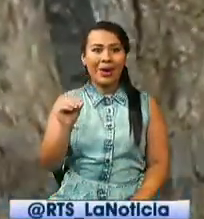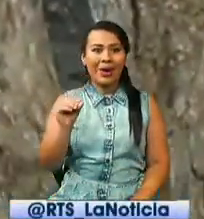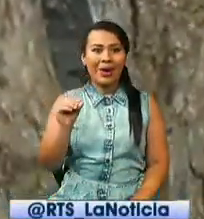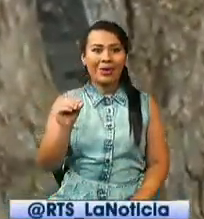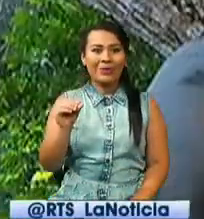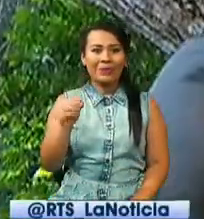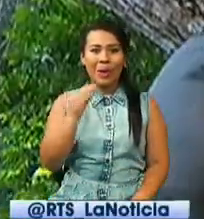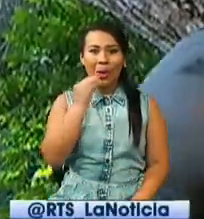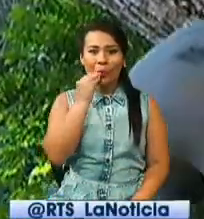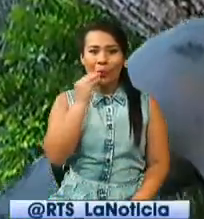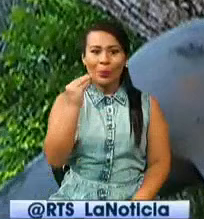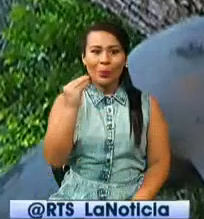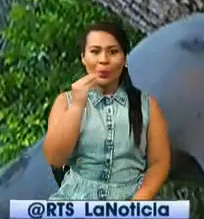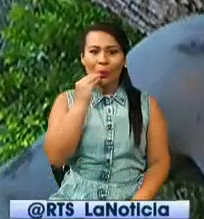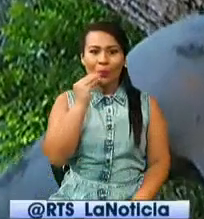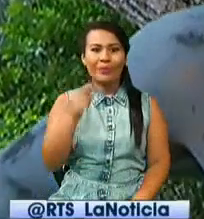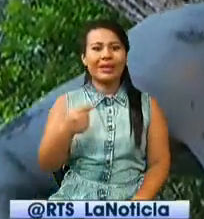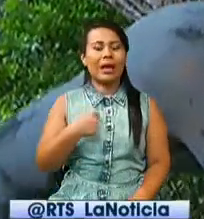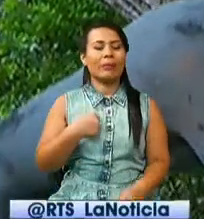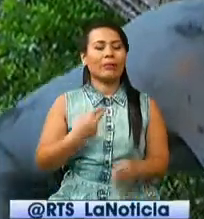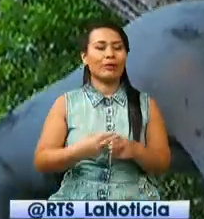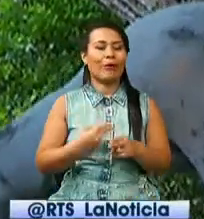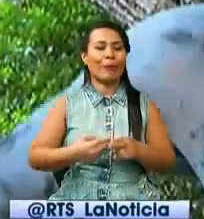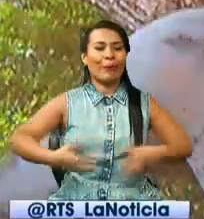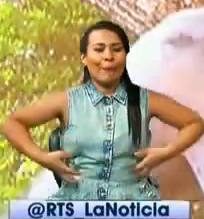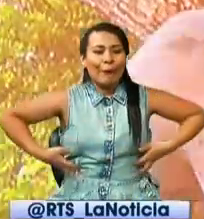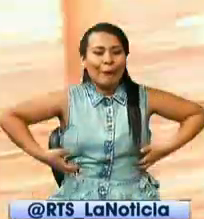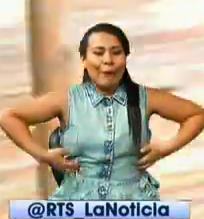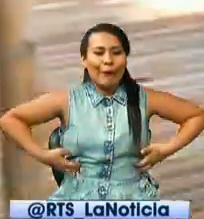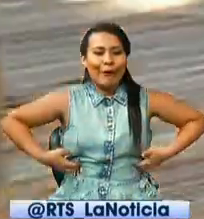El Mono. Así.